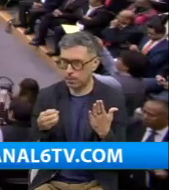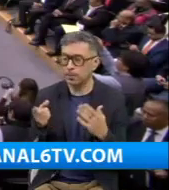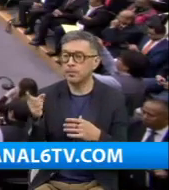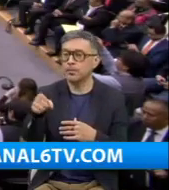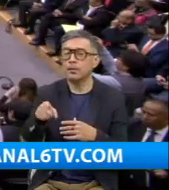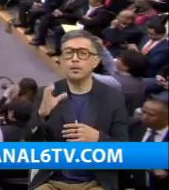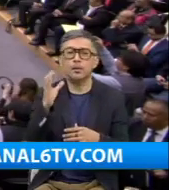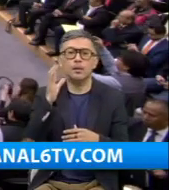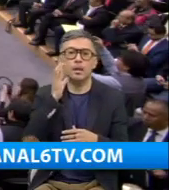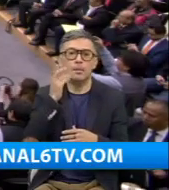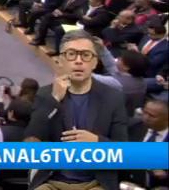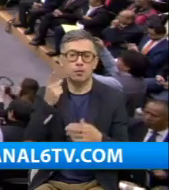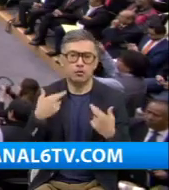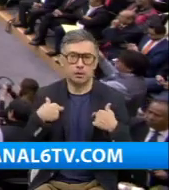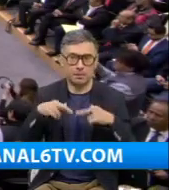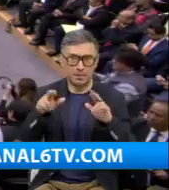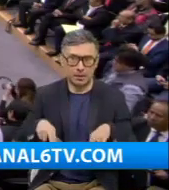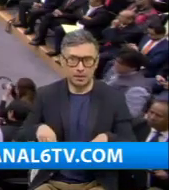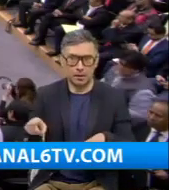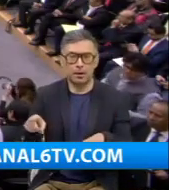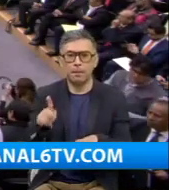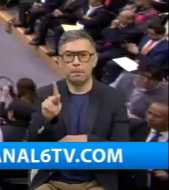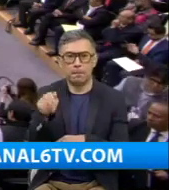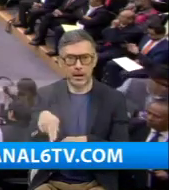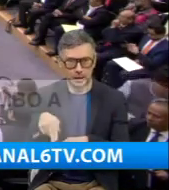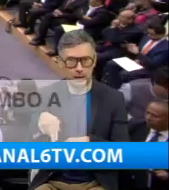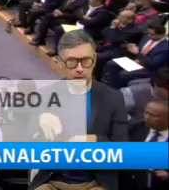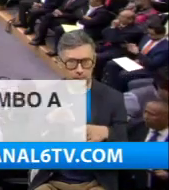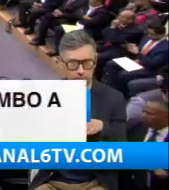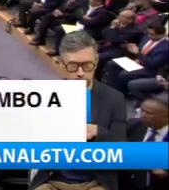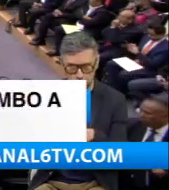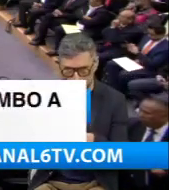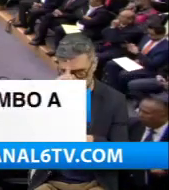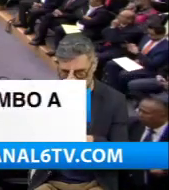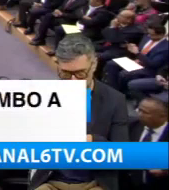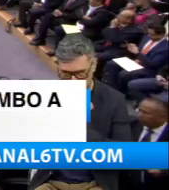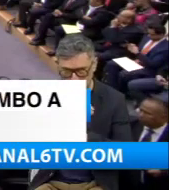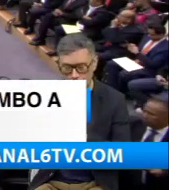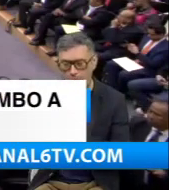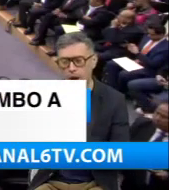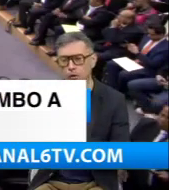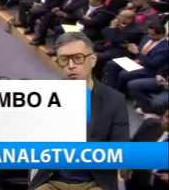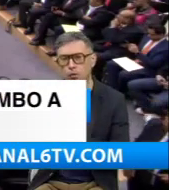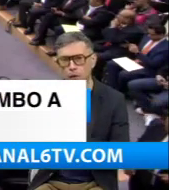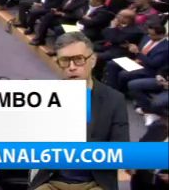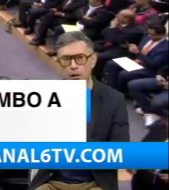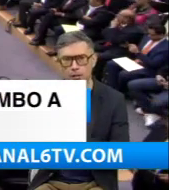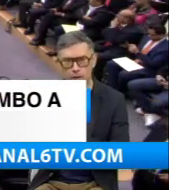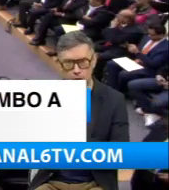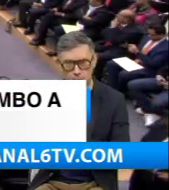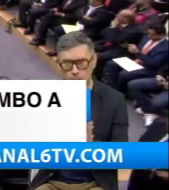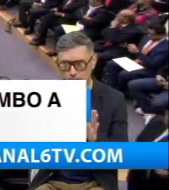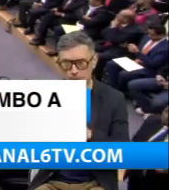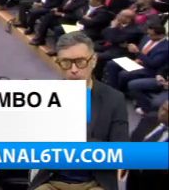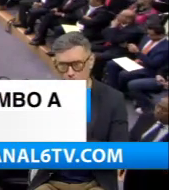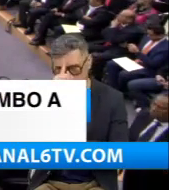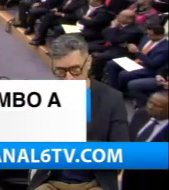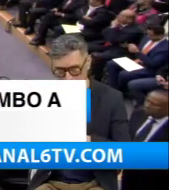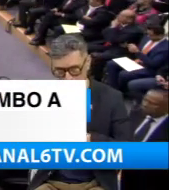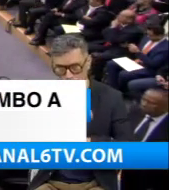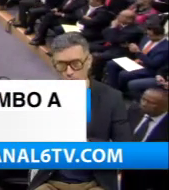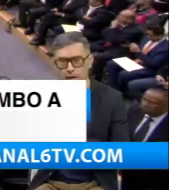el Congreso de la Unión, es decir, 128 senadurías y 500 diputaciones en el Poder Ejecutivo Federal. Mientras en el Poder